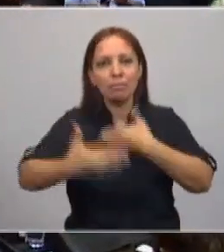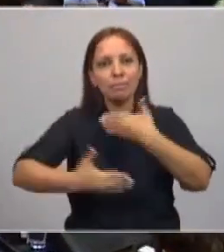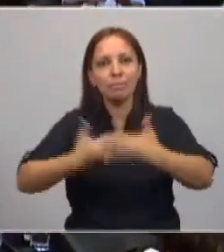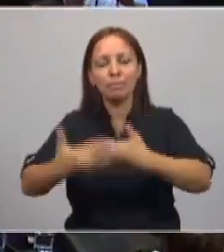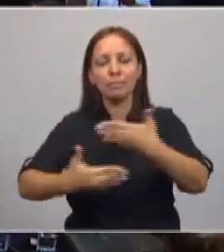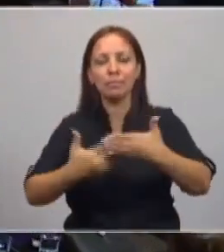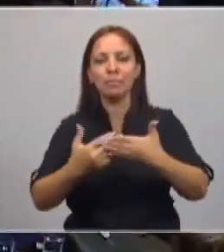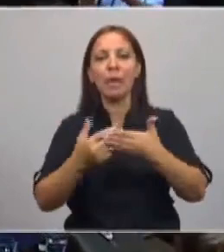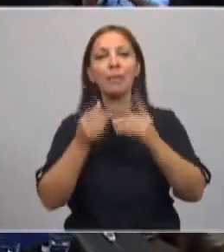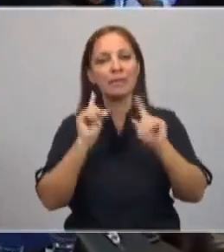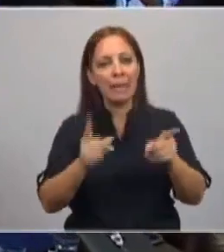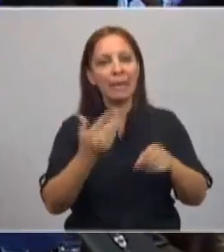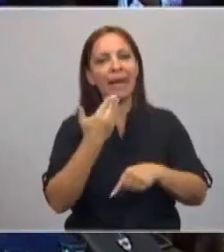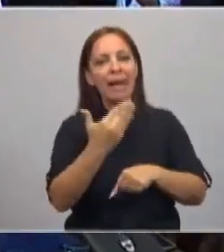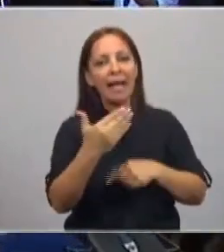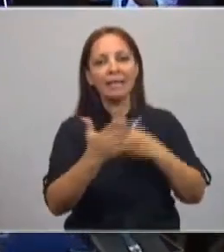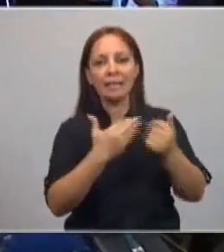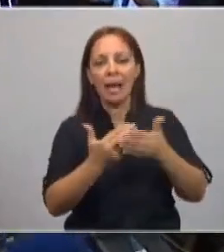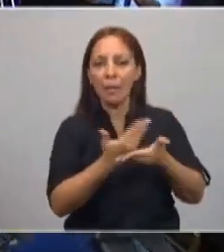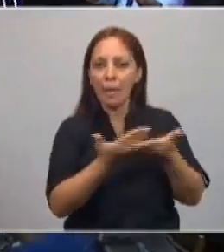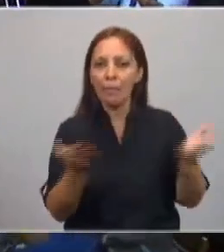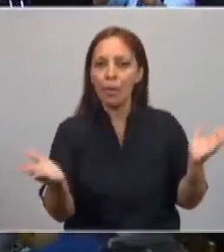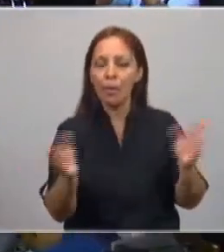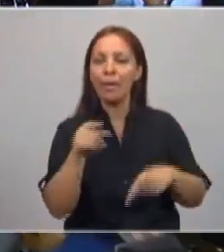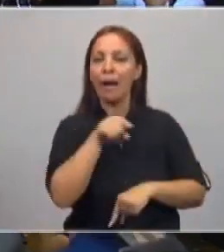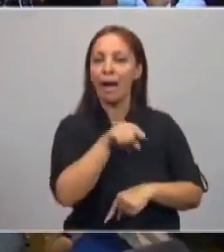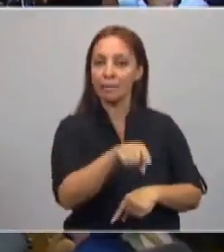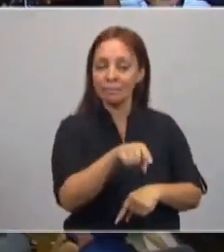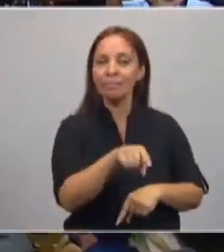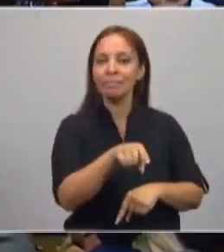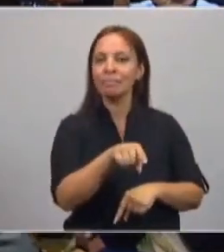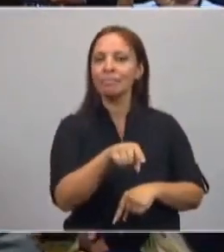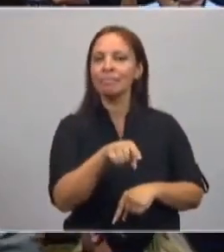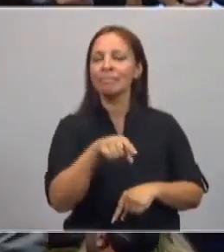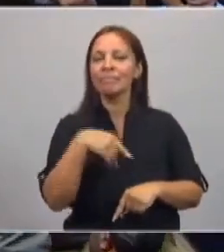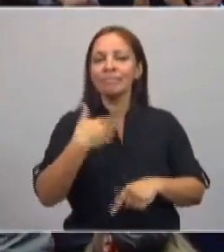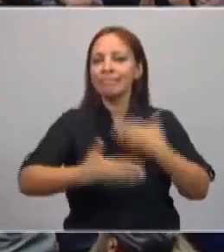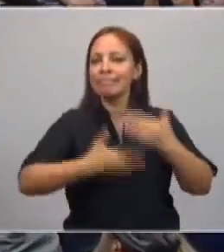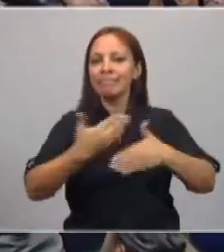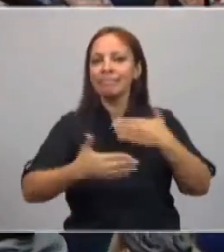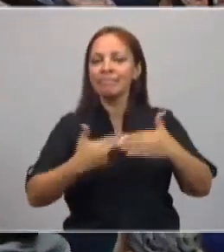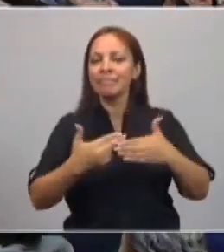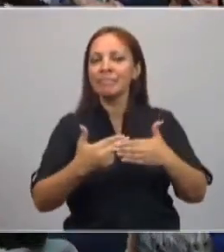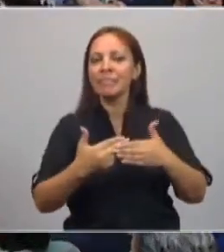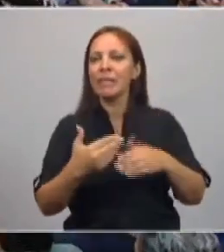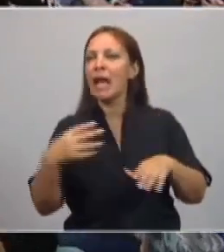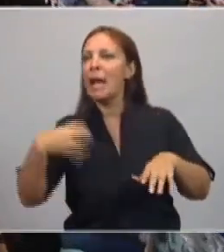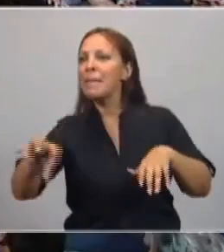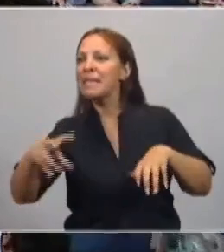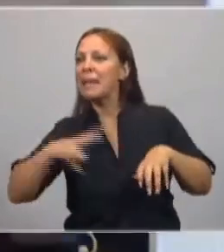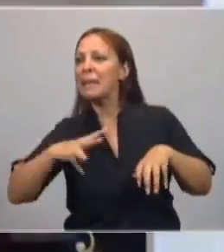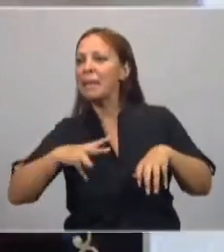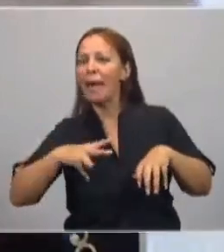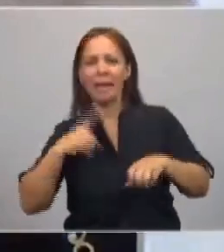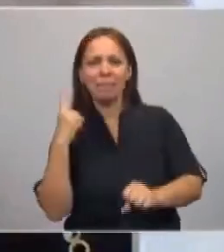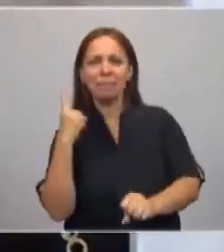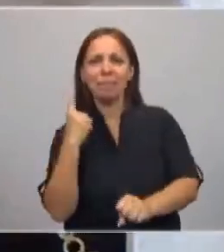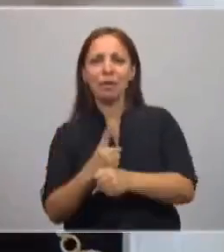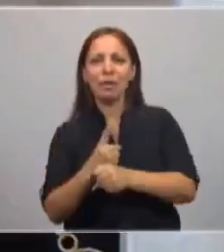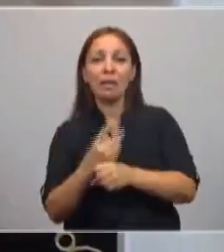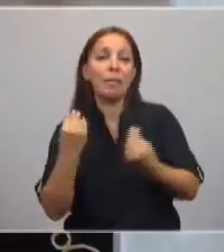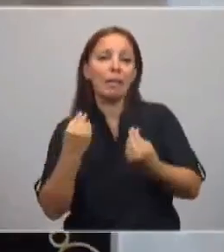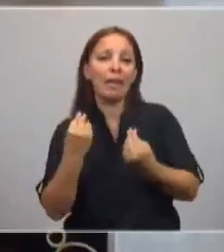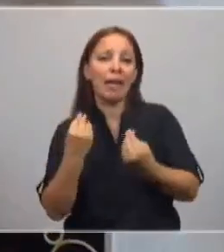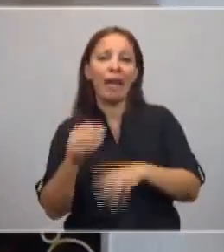que, para su conocimiento, esas obras nunca las podría haber hecho un privado, simplemente porque no dan